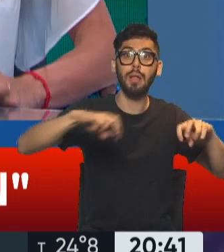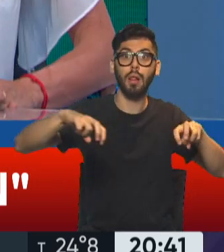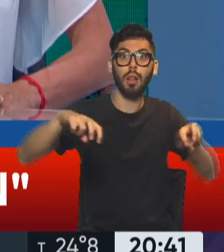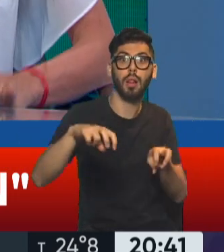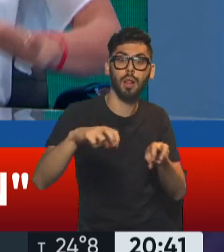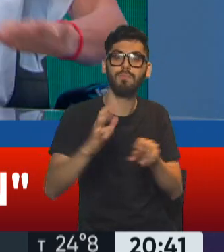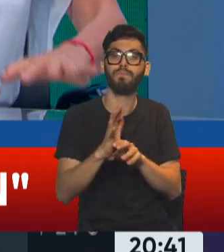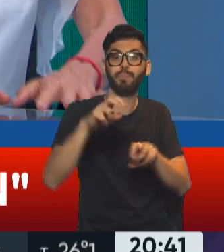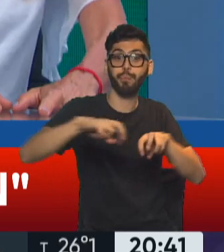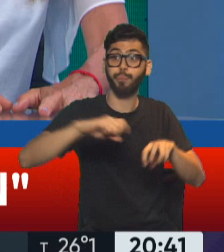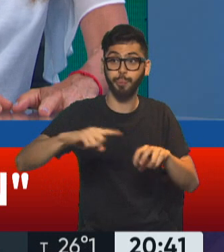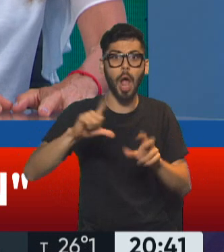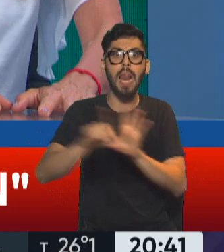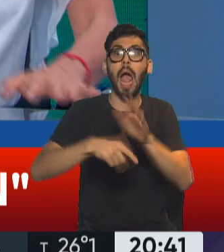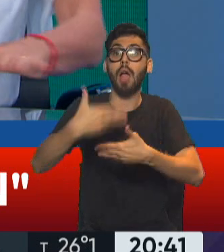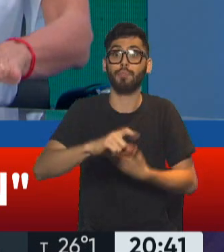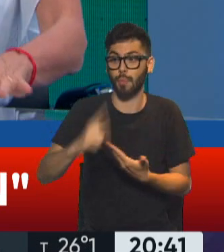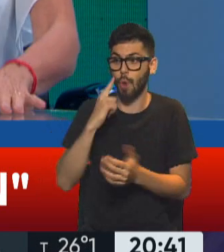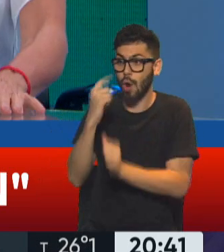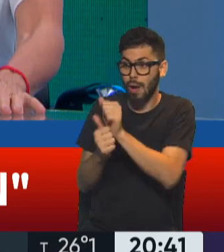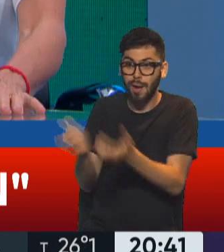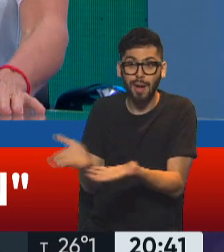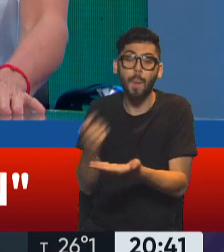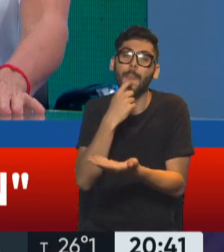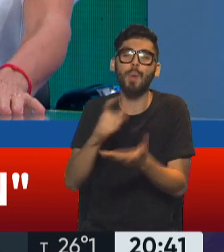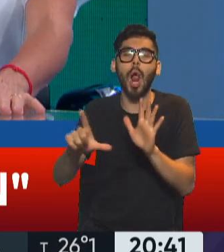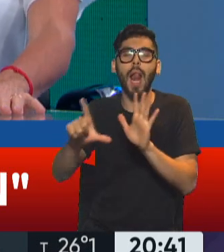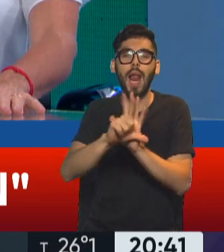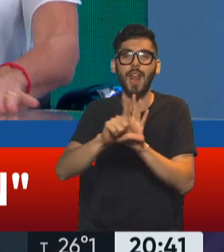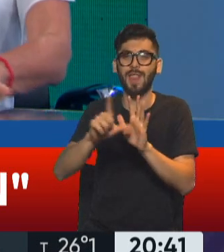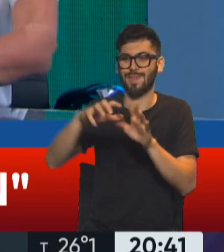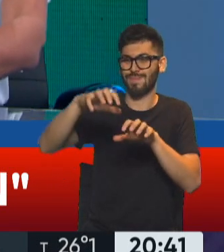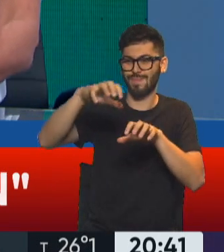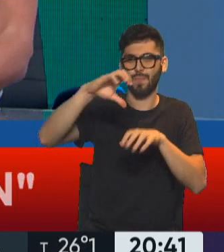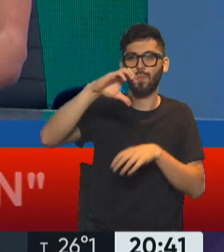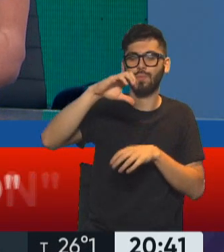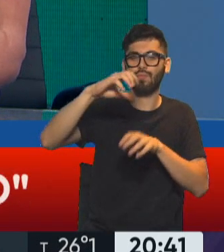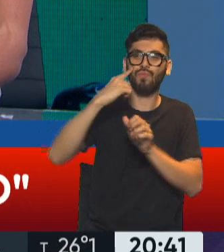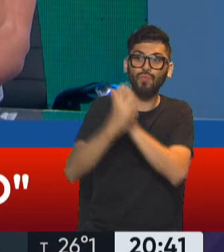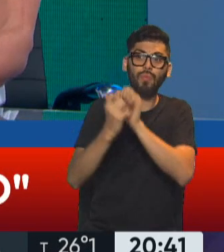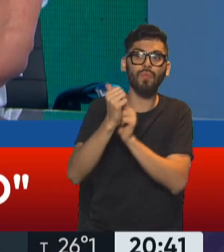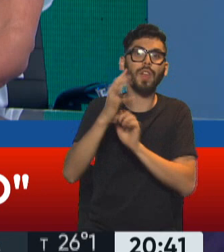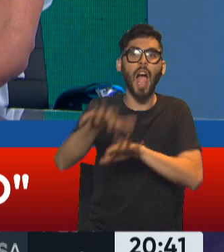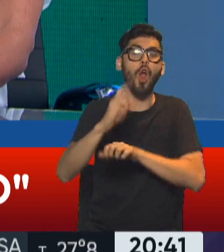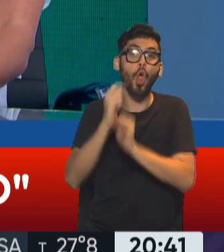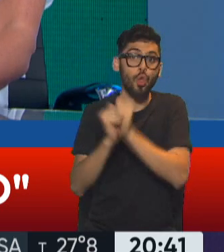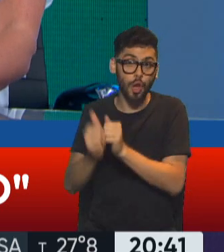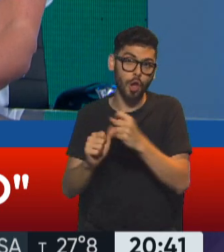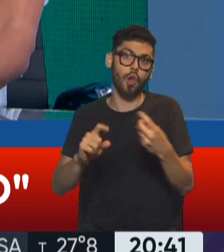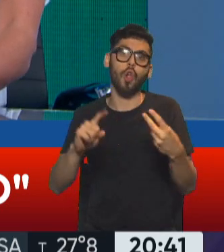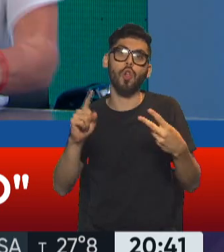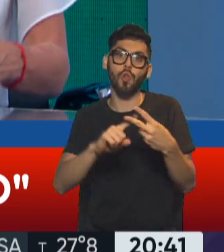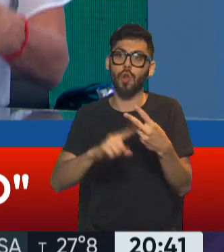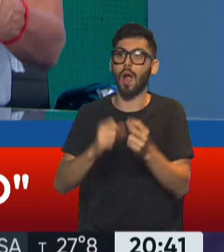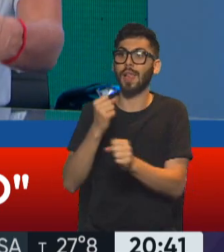muy importantes para el sector productivo, con la ley, por ejemplo, del complejo agroindustrial, como leyes de la industria del turismo para generar incentivos a los